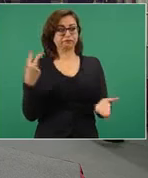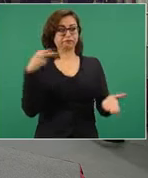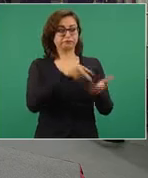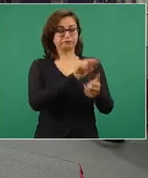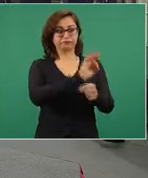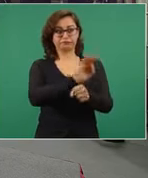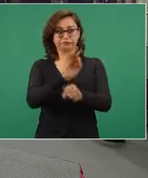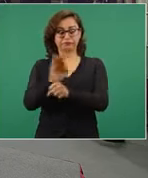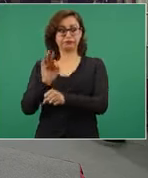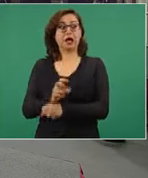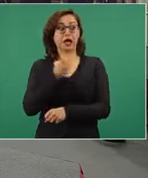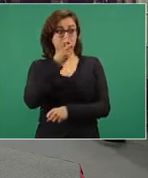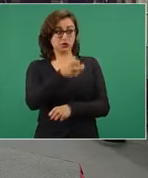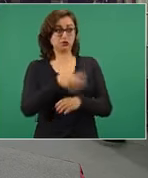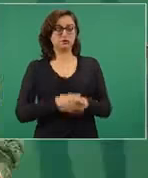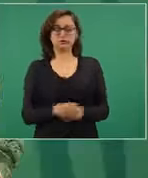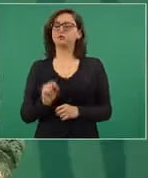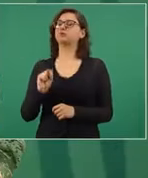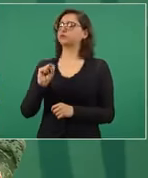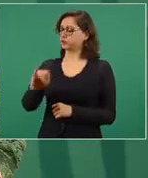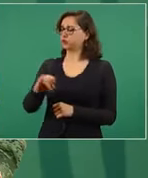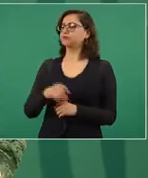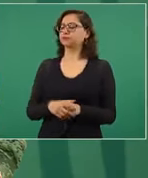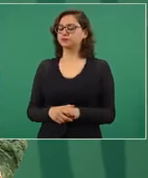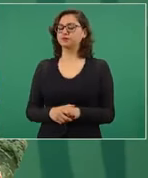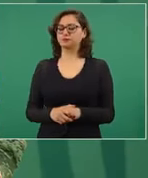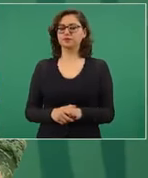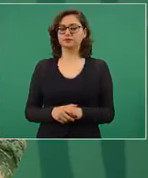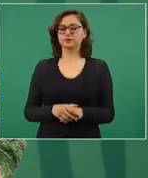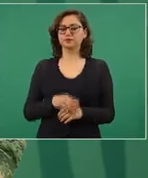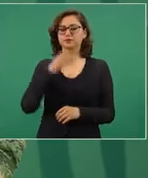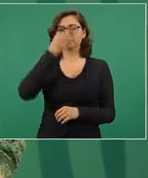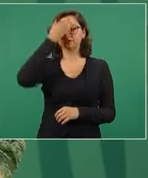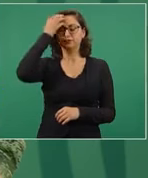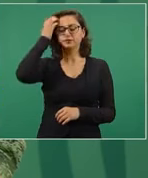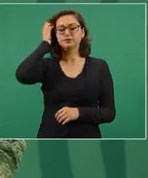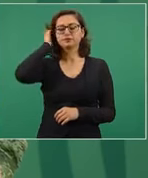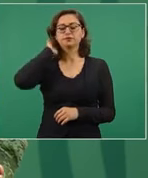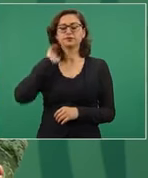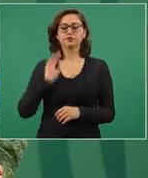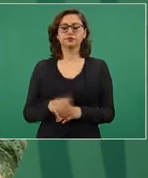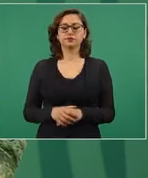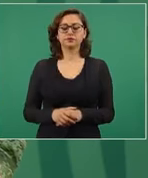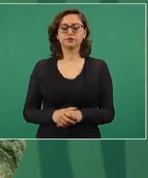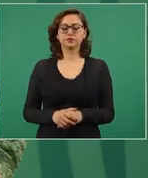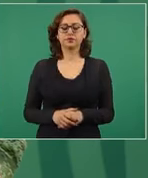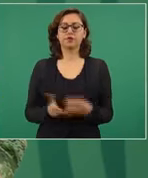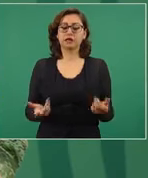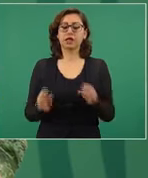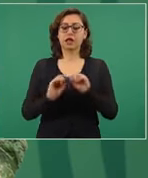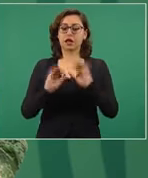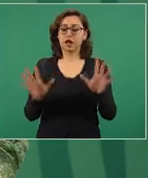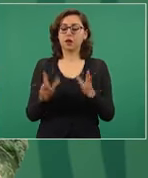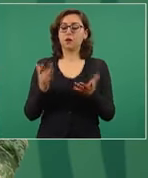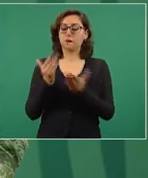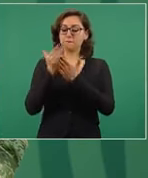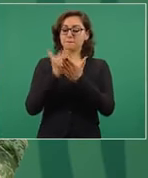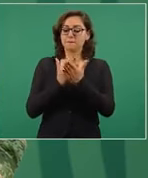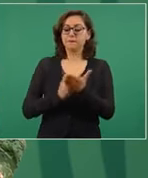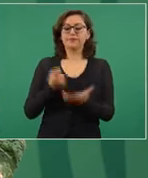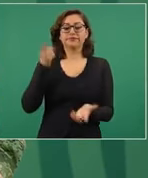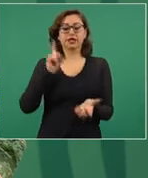aduanas? Sí, que sería parte de ello. Obviamente también dentro de la estrategia, además de la